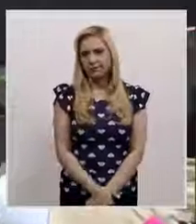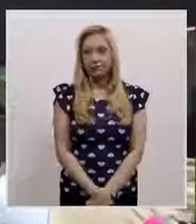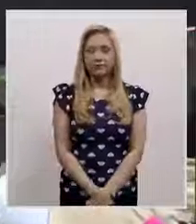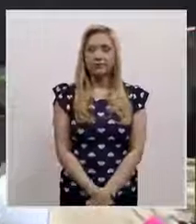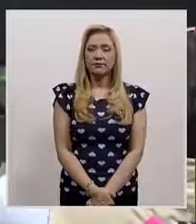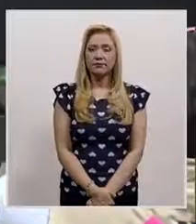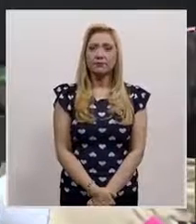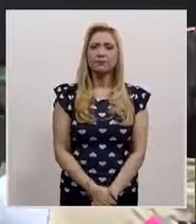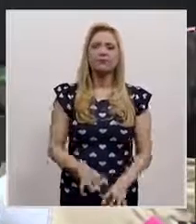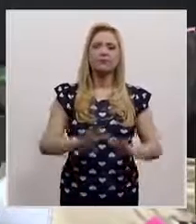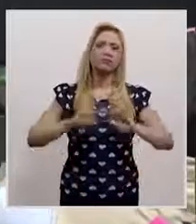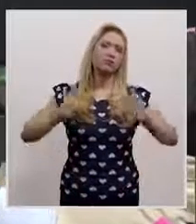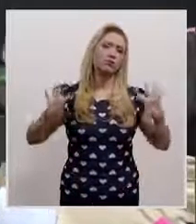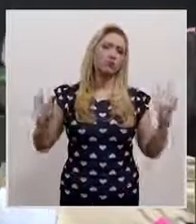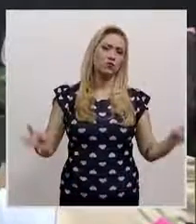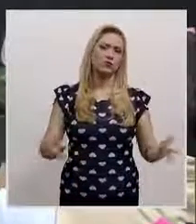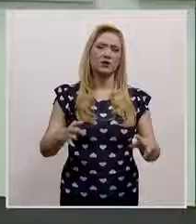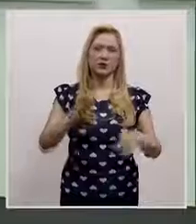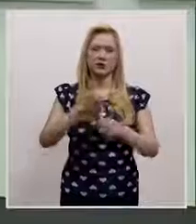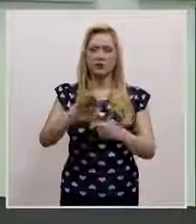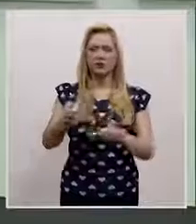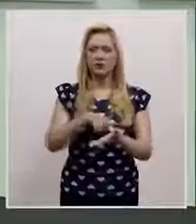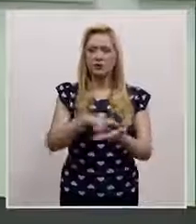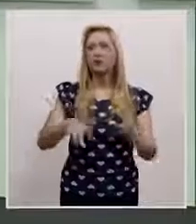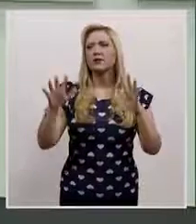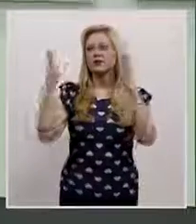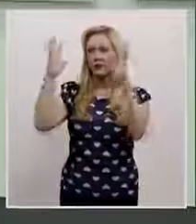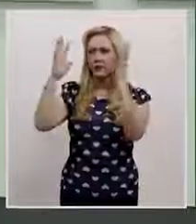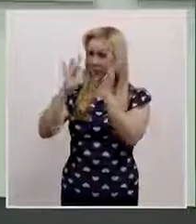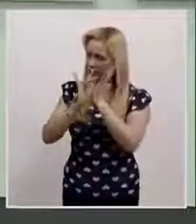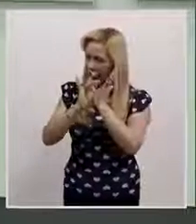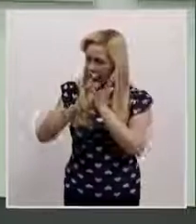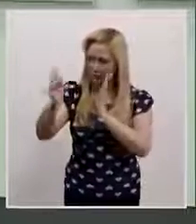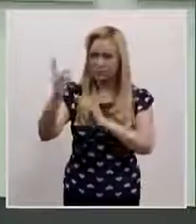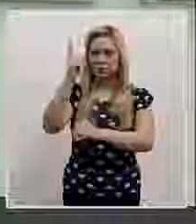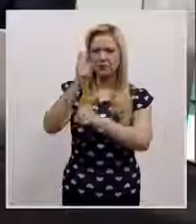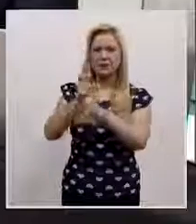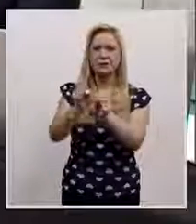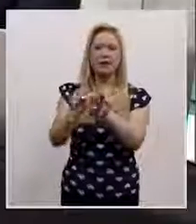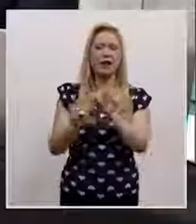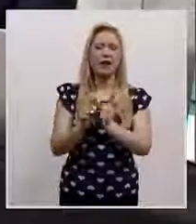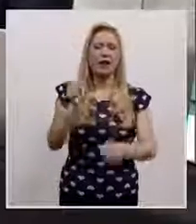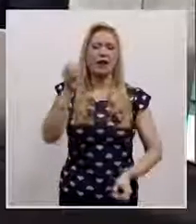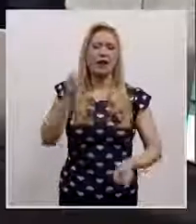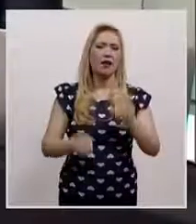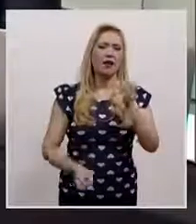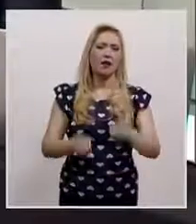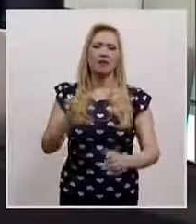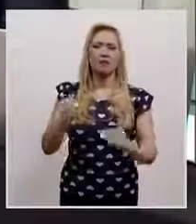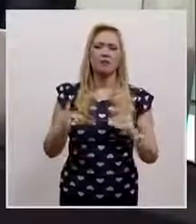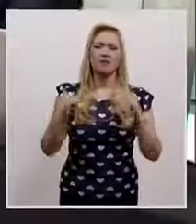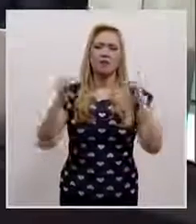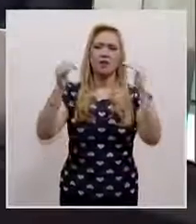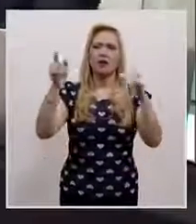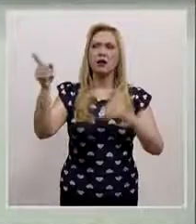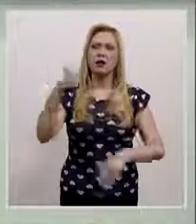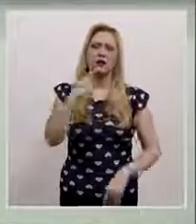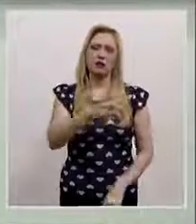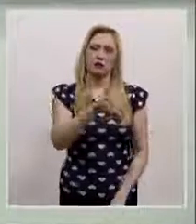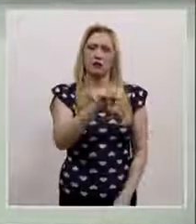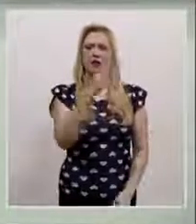y consejeros electorales celebraron la decisión de la primera sala de la suprema corte de invalidar el recorte de cuatro mil